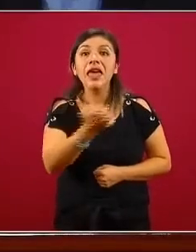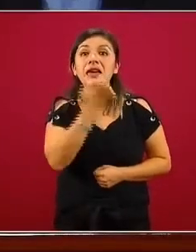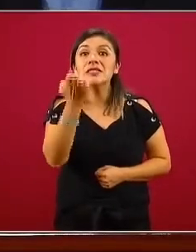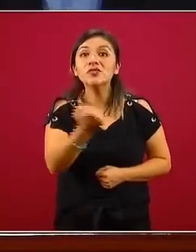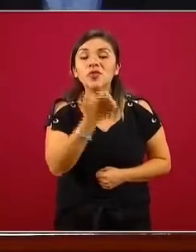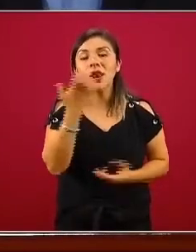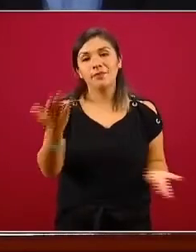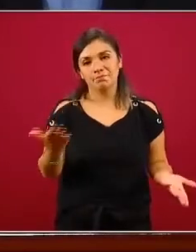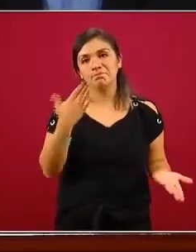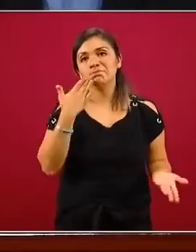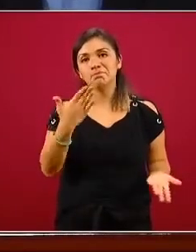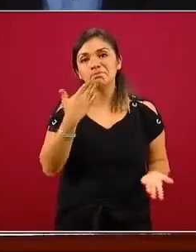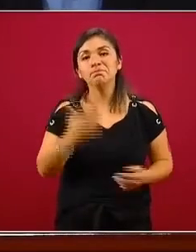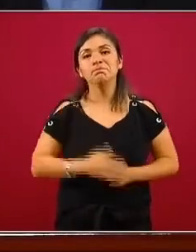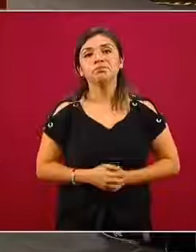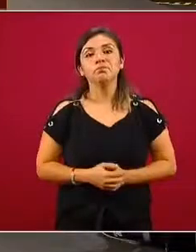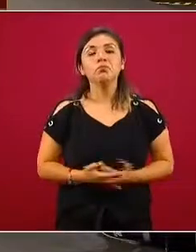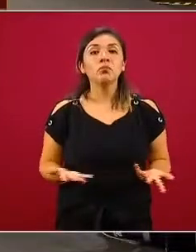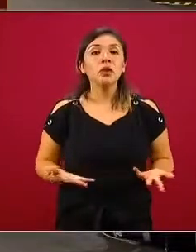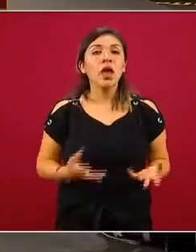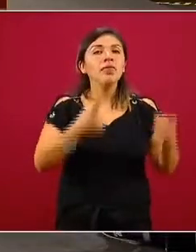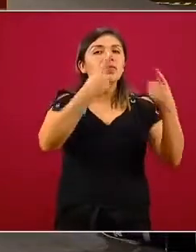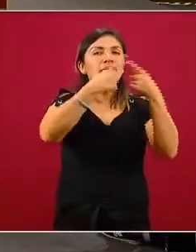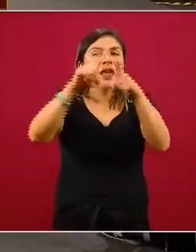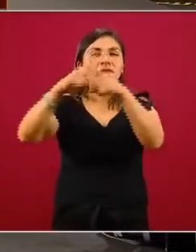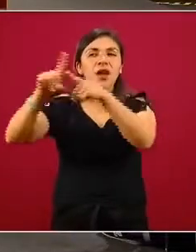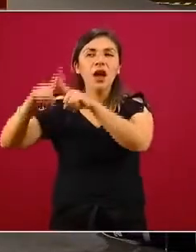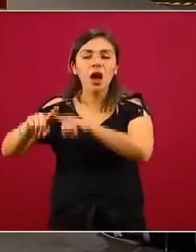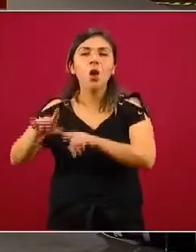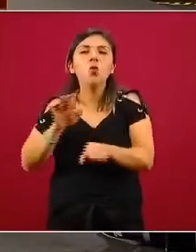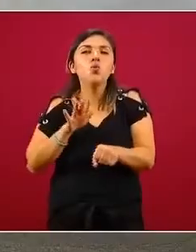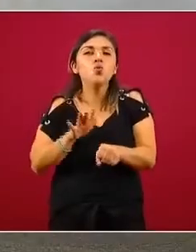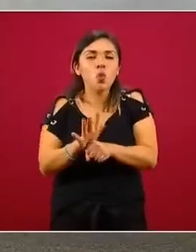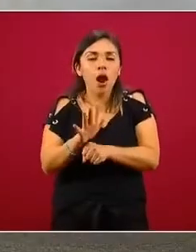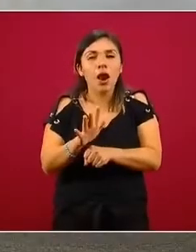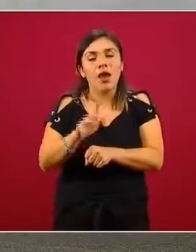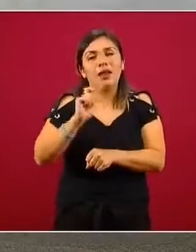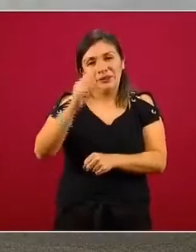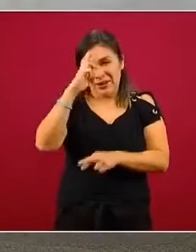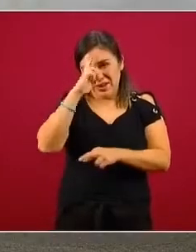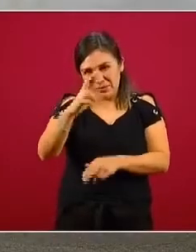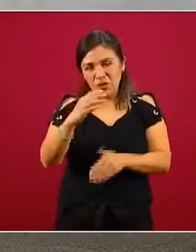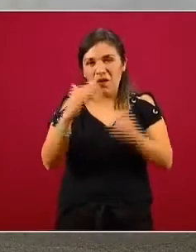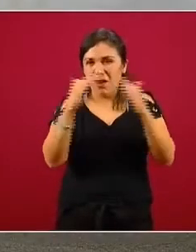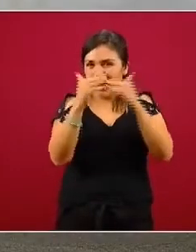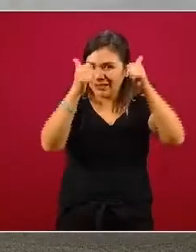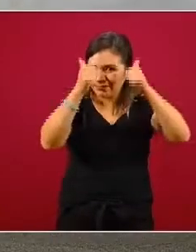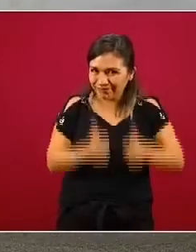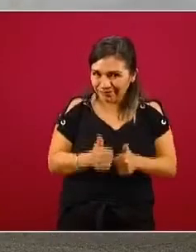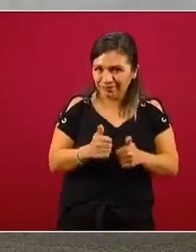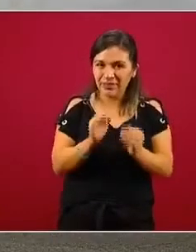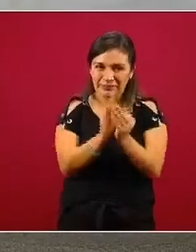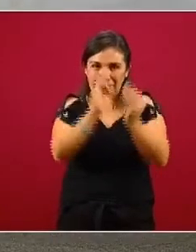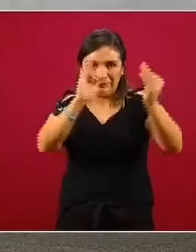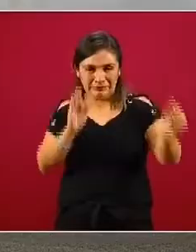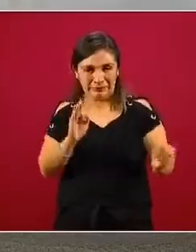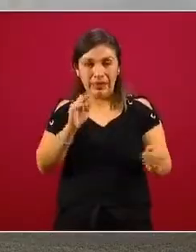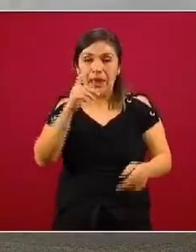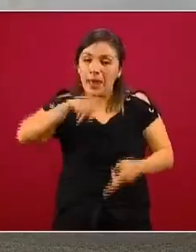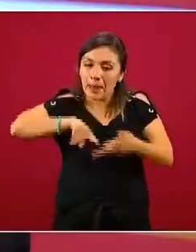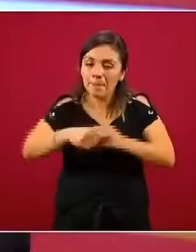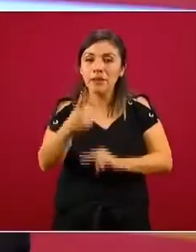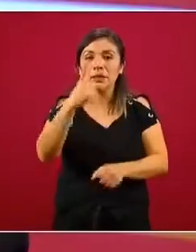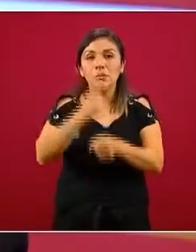escuelas. De los distintos componentes de la Jornada Nacional de Sana Distancia y lo que en su momento, a partir del 1 de